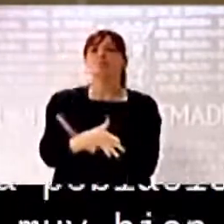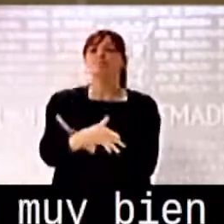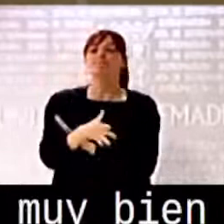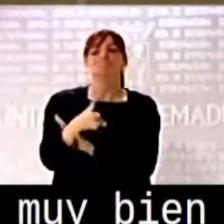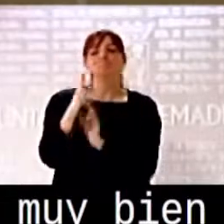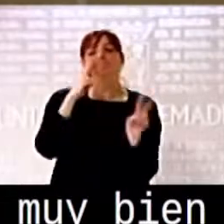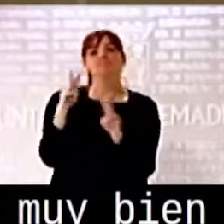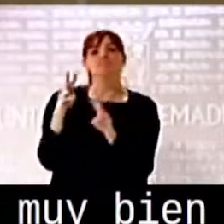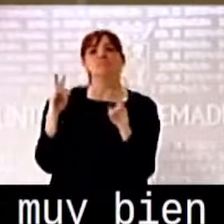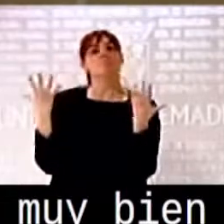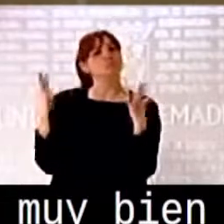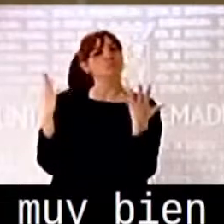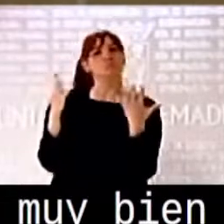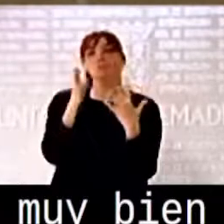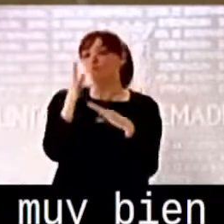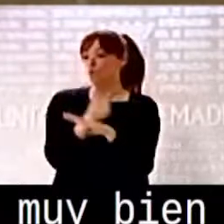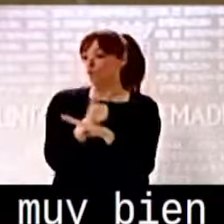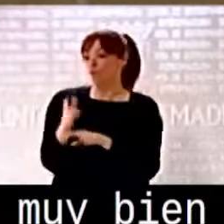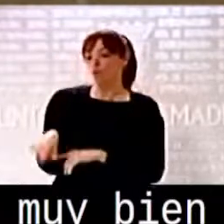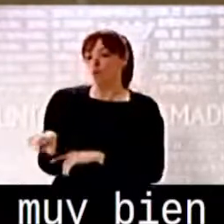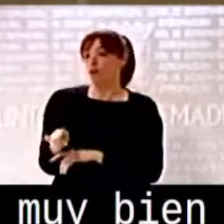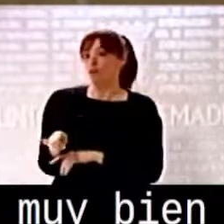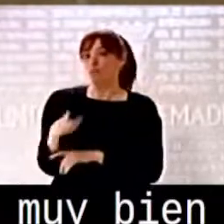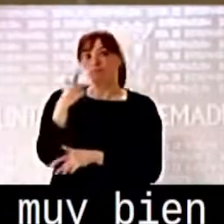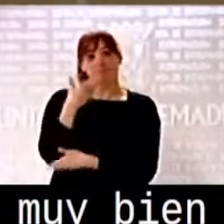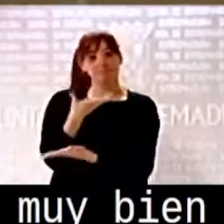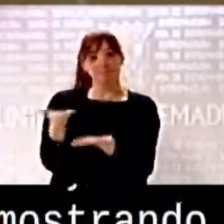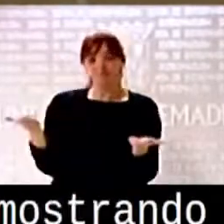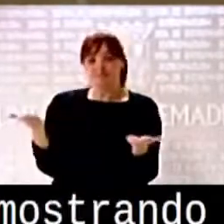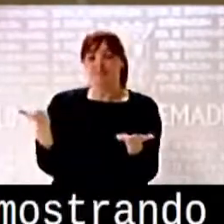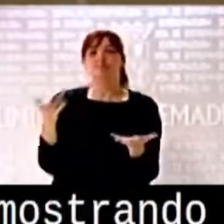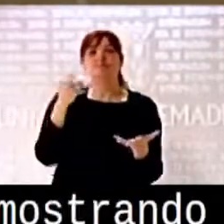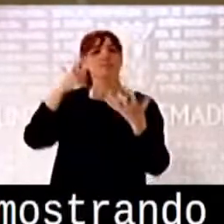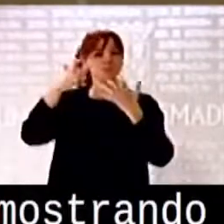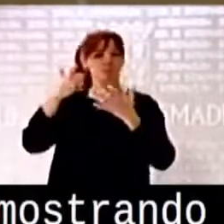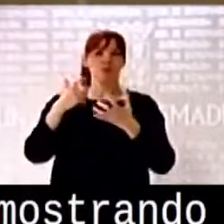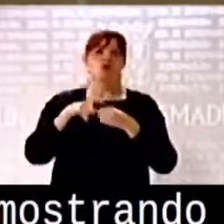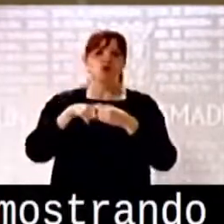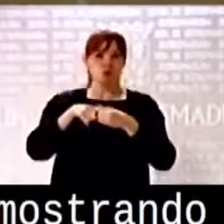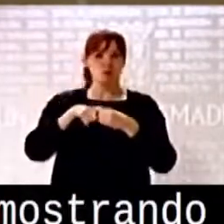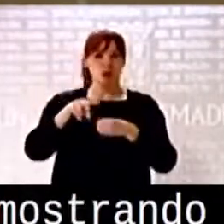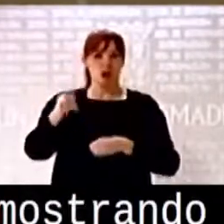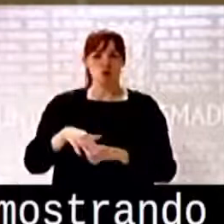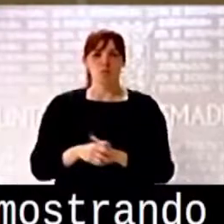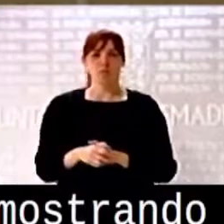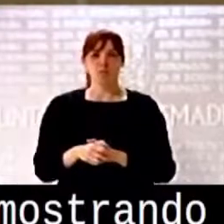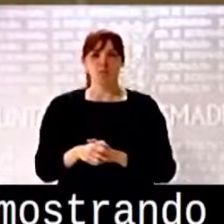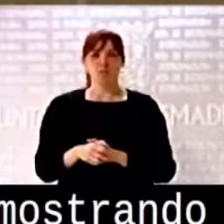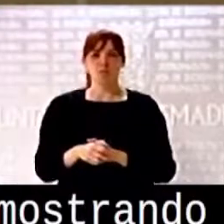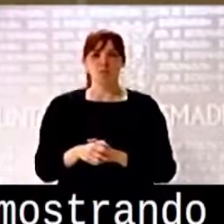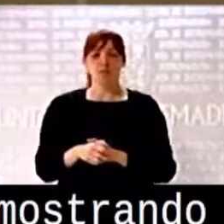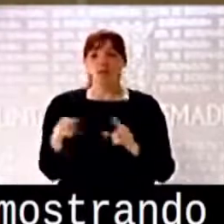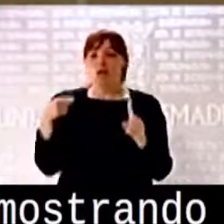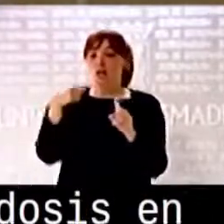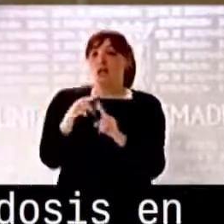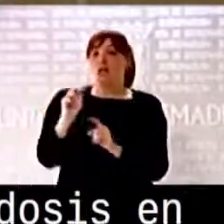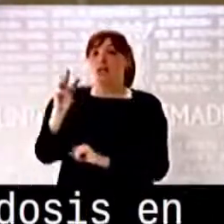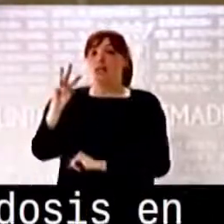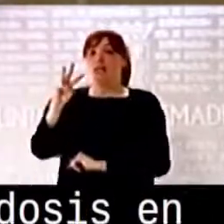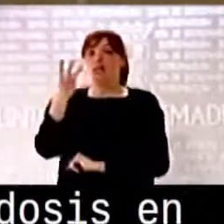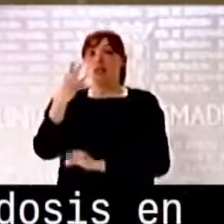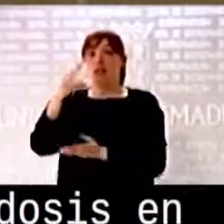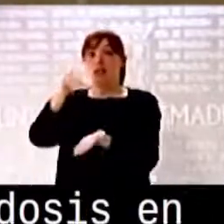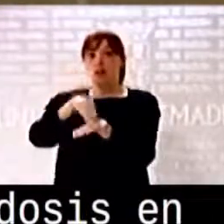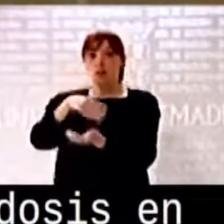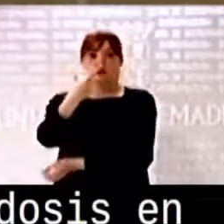muy bien de un pueblo, el extremeño, que está demostrando solidaridad. Respecto a la tercera dosis, en estos